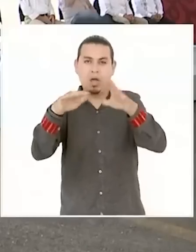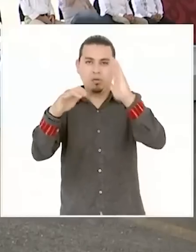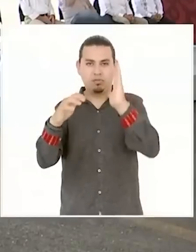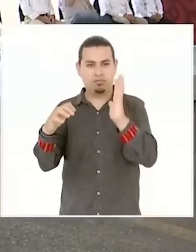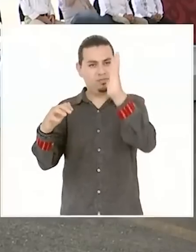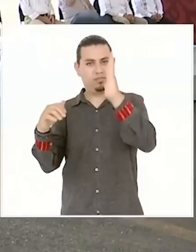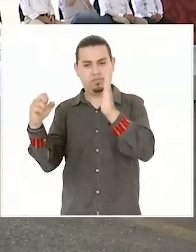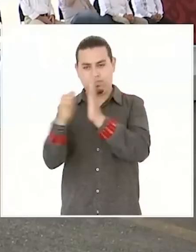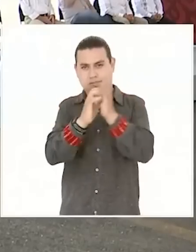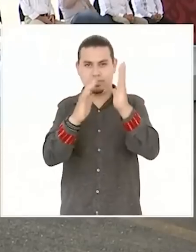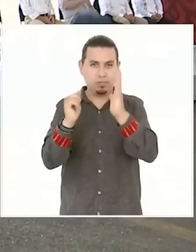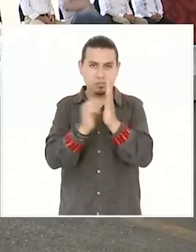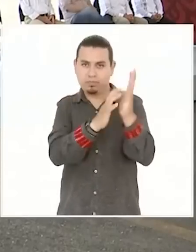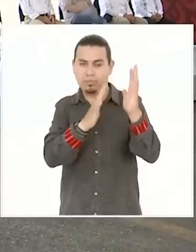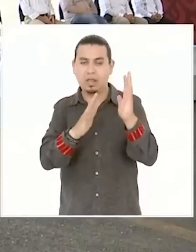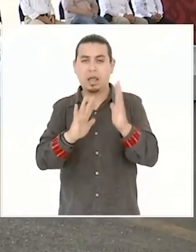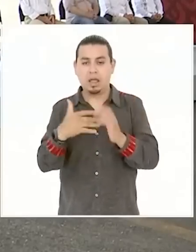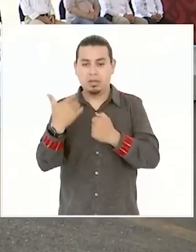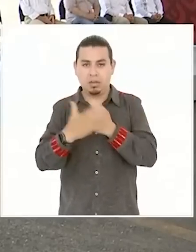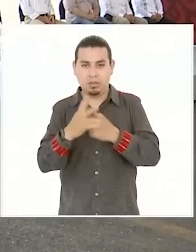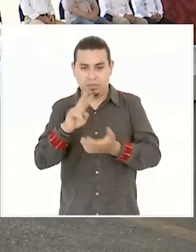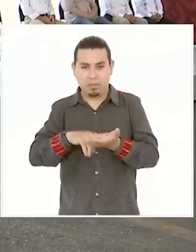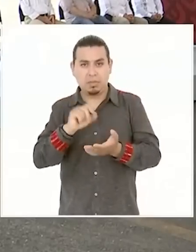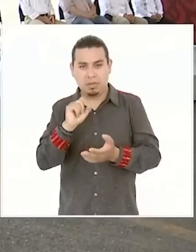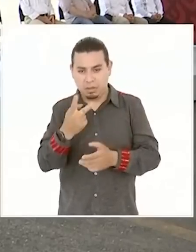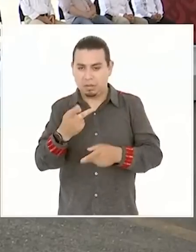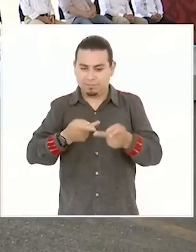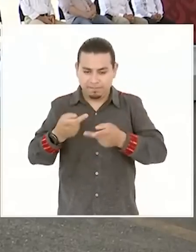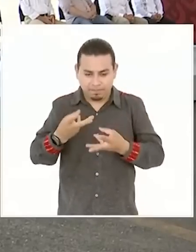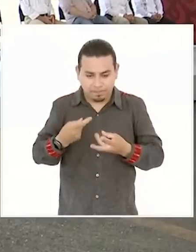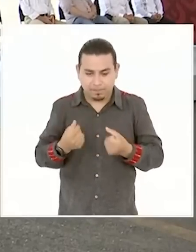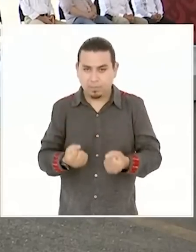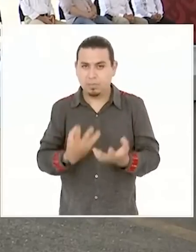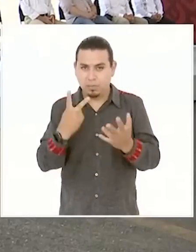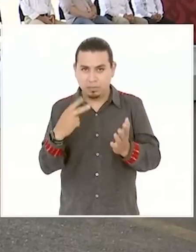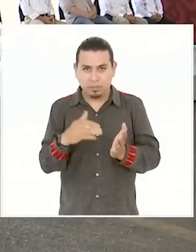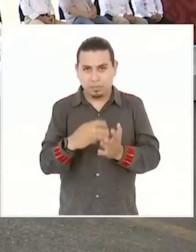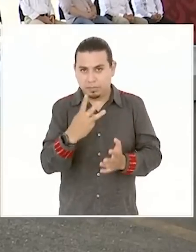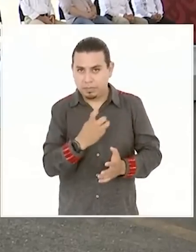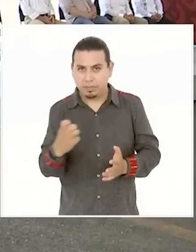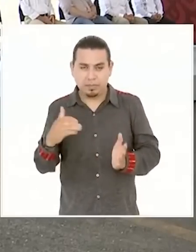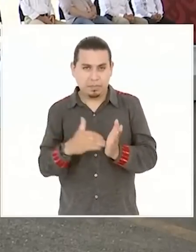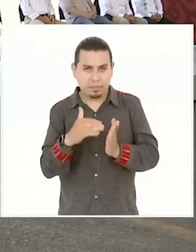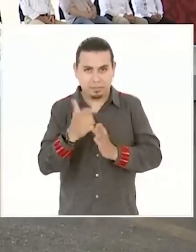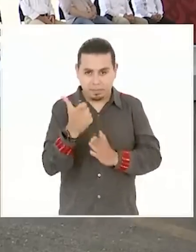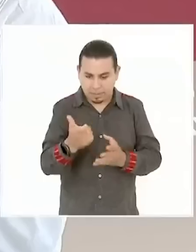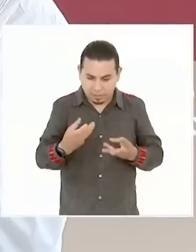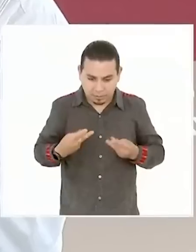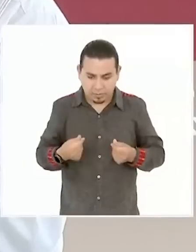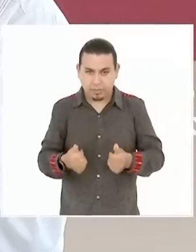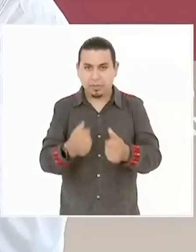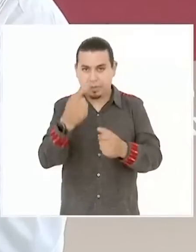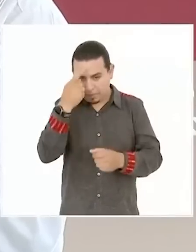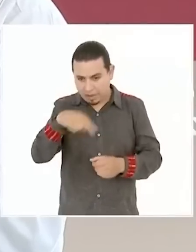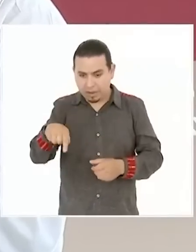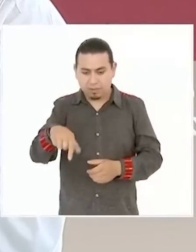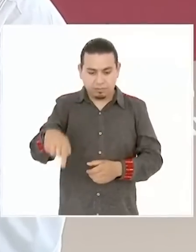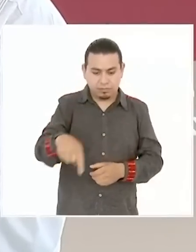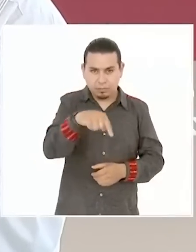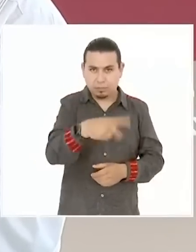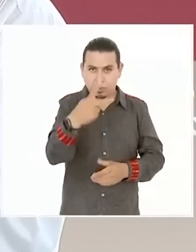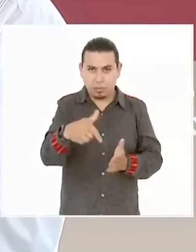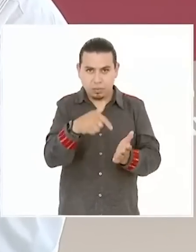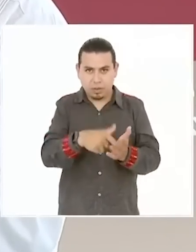proyectado ejercer durante el año 2022 una inversión de 2.300 millones de pesos en ambos puertos.